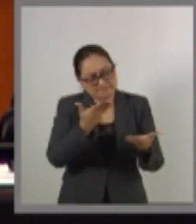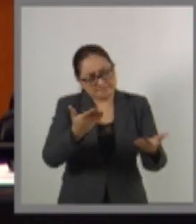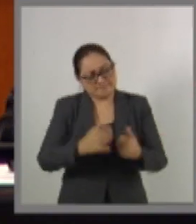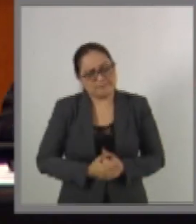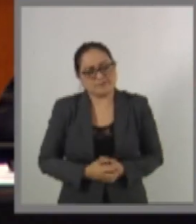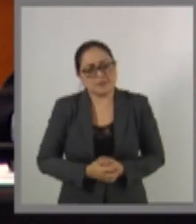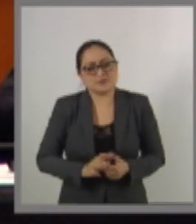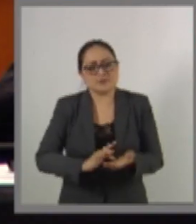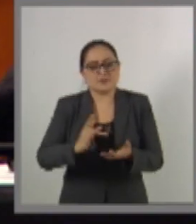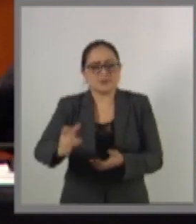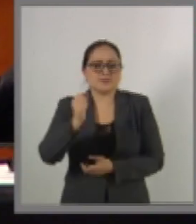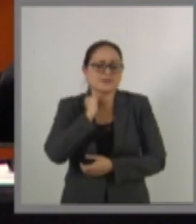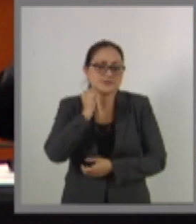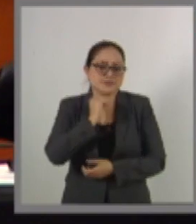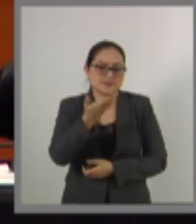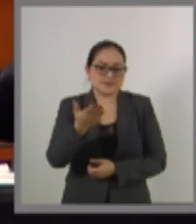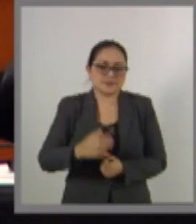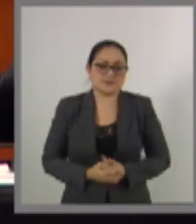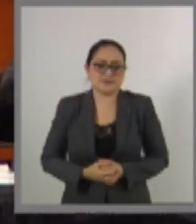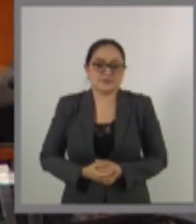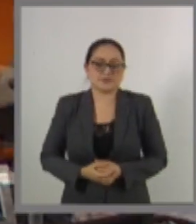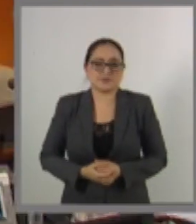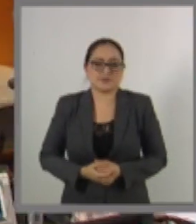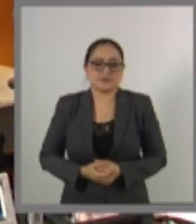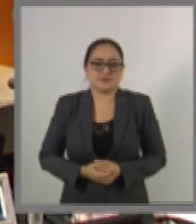felicidades. Gracias, senador.